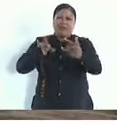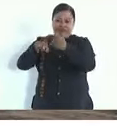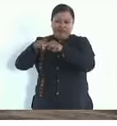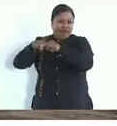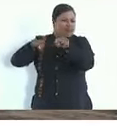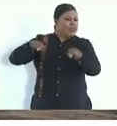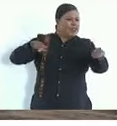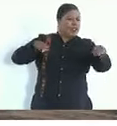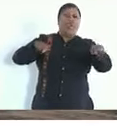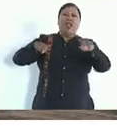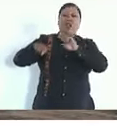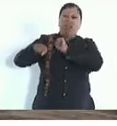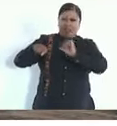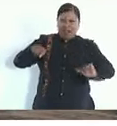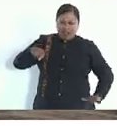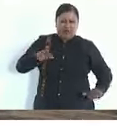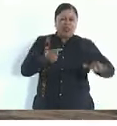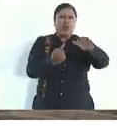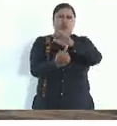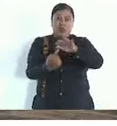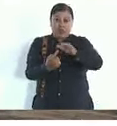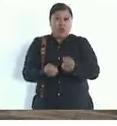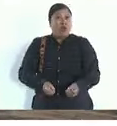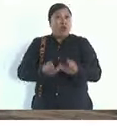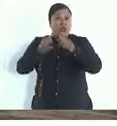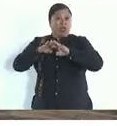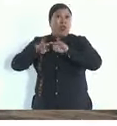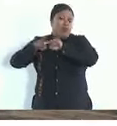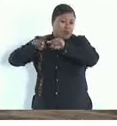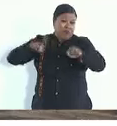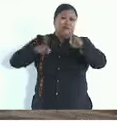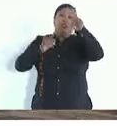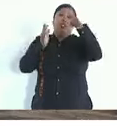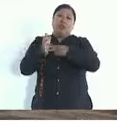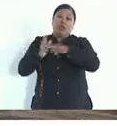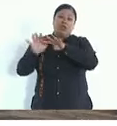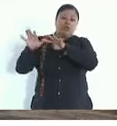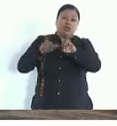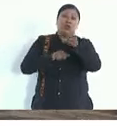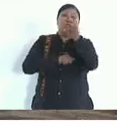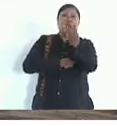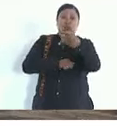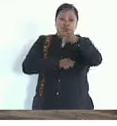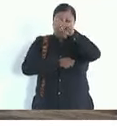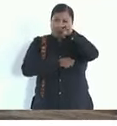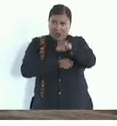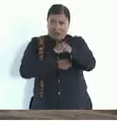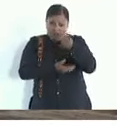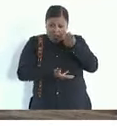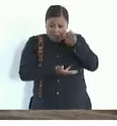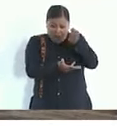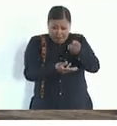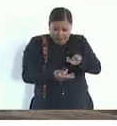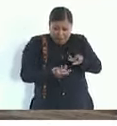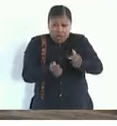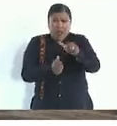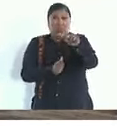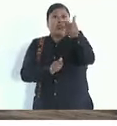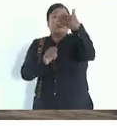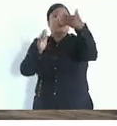y comunidades, con una extensión de 2.902 kilómetros y una inversión de